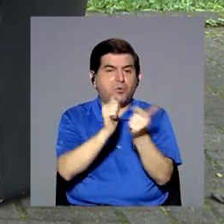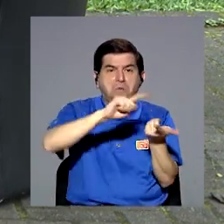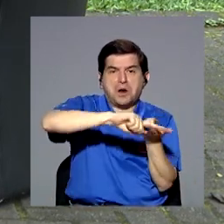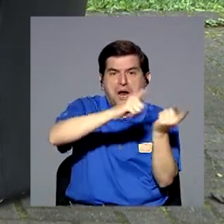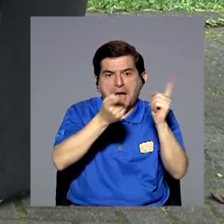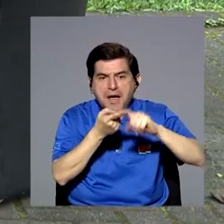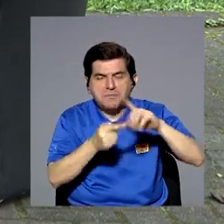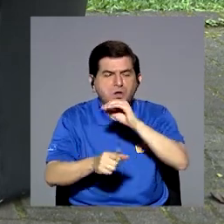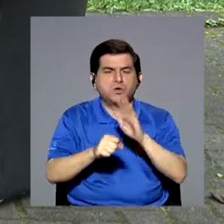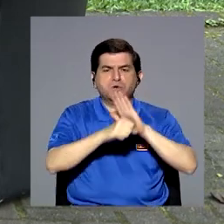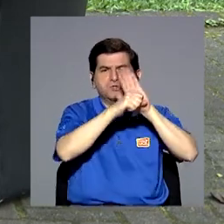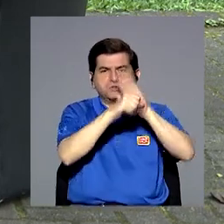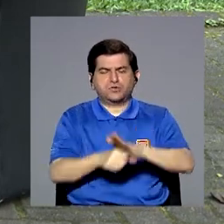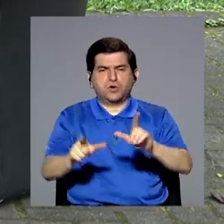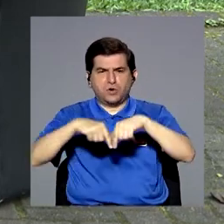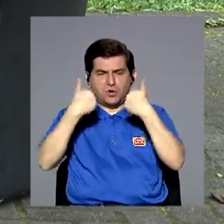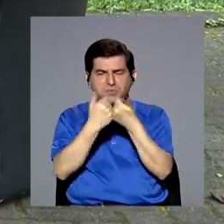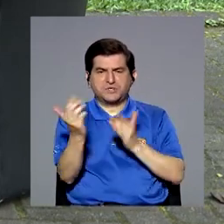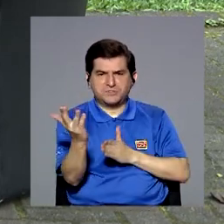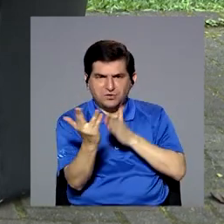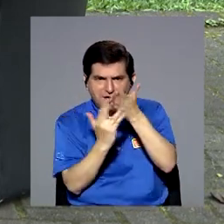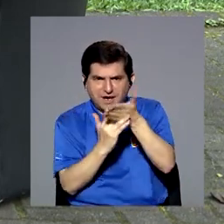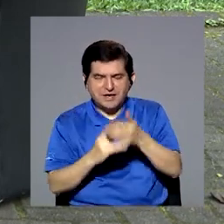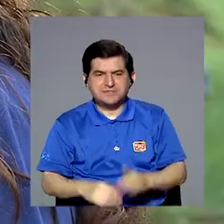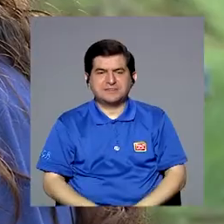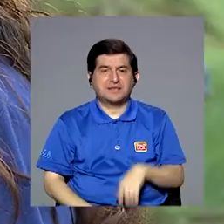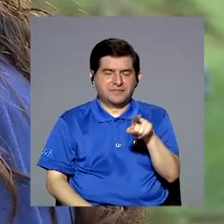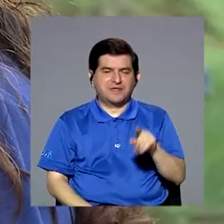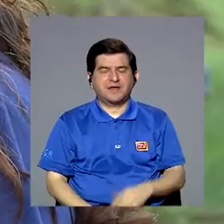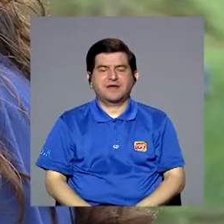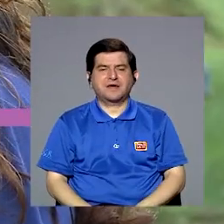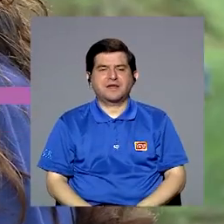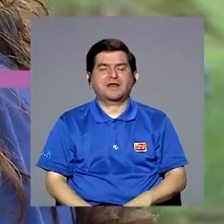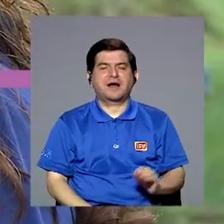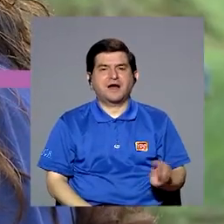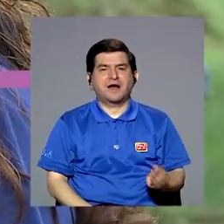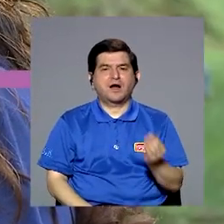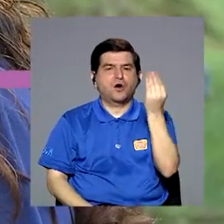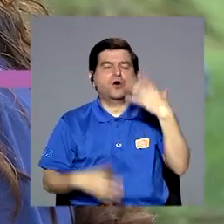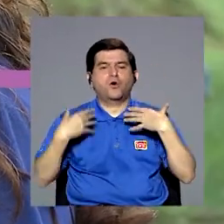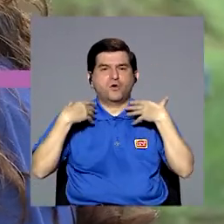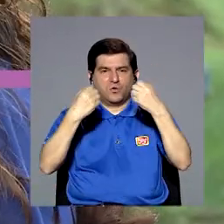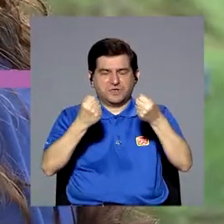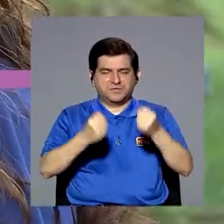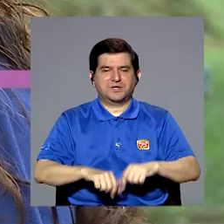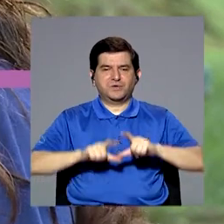sus amigos, con la presión de grupo, puede entrar a la página de Joven Salud.